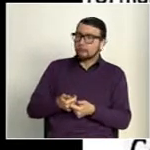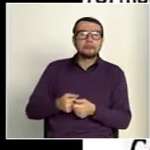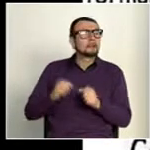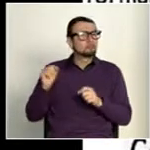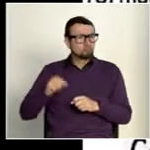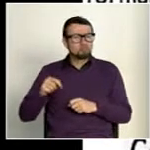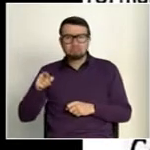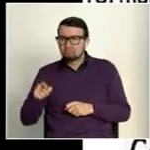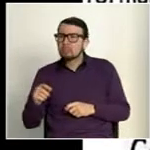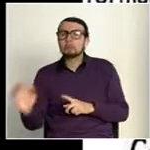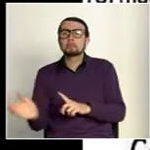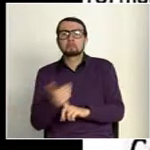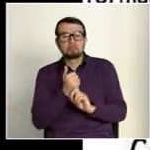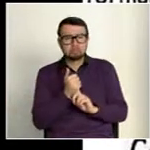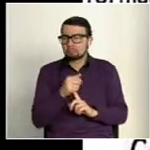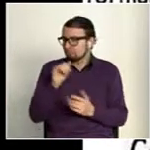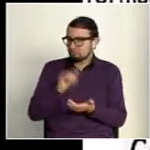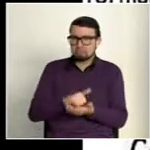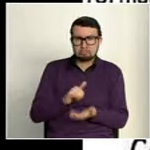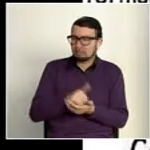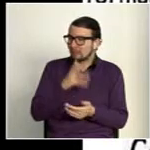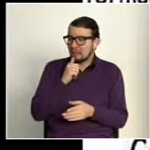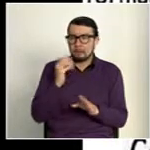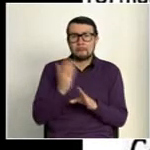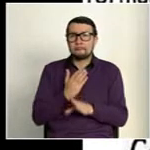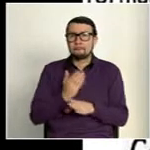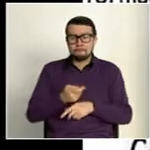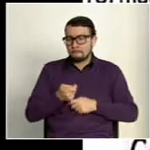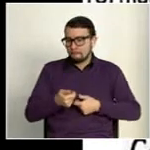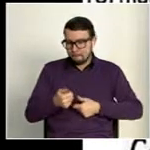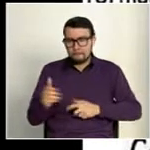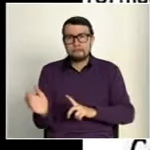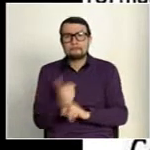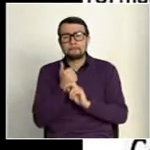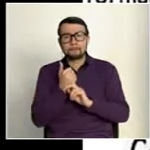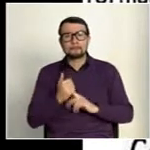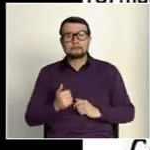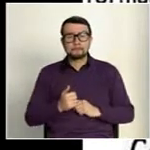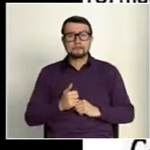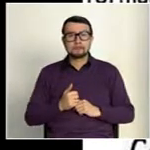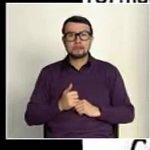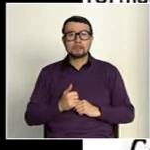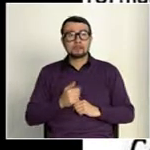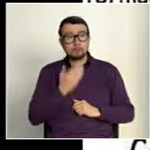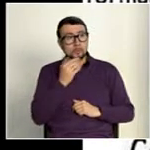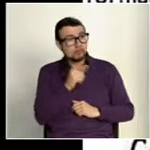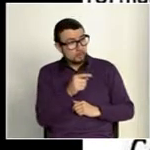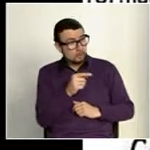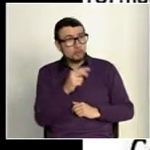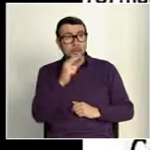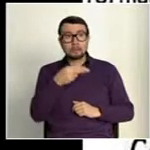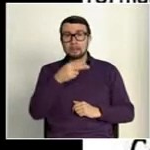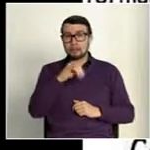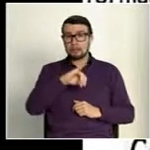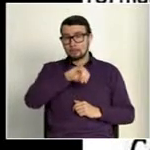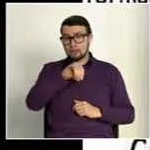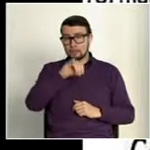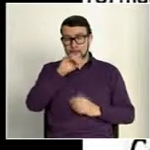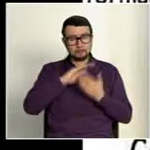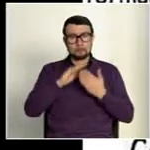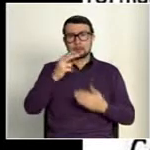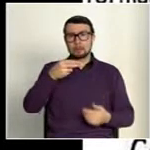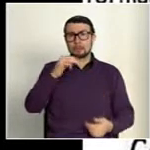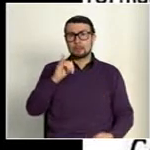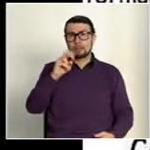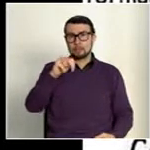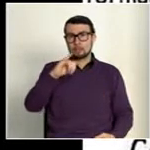aquí mismo y no hay problemas. ¿Sí? Son semillas que, aquí hablamos de propiedades de hinojo, fíjese que es carminativo, o sea, evita formación